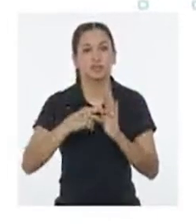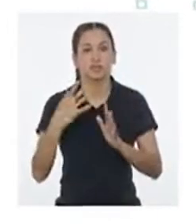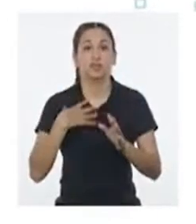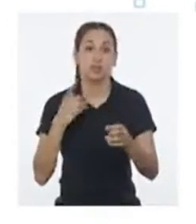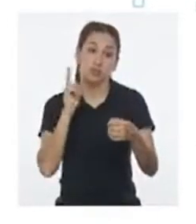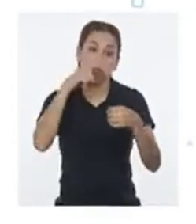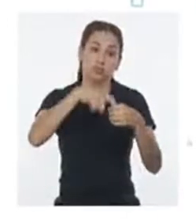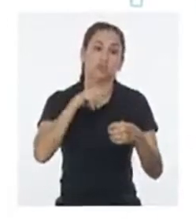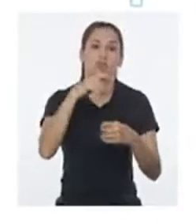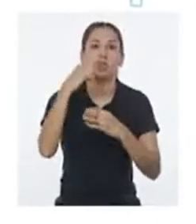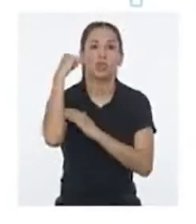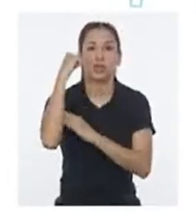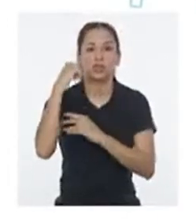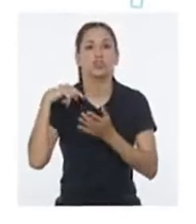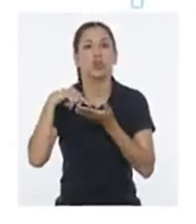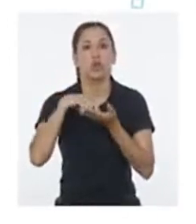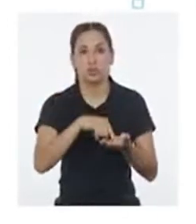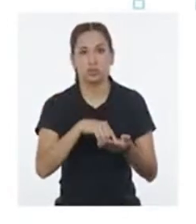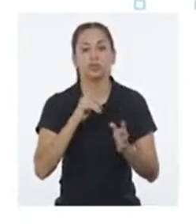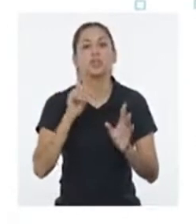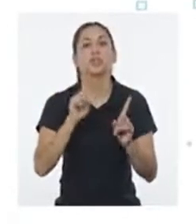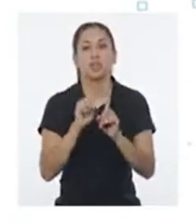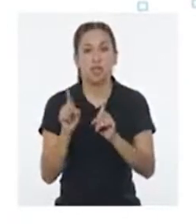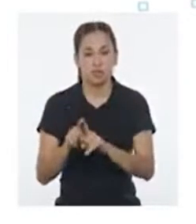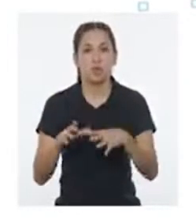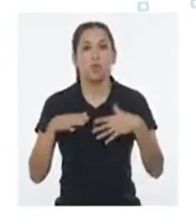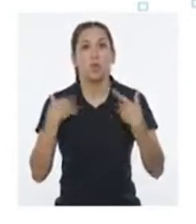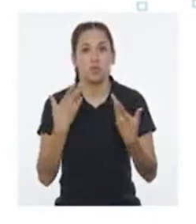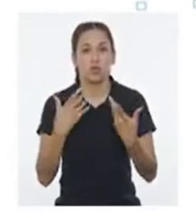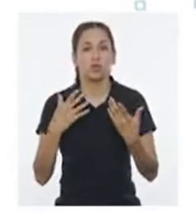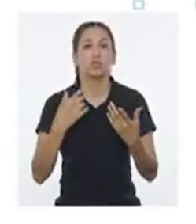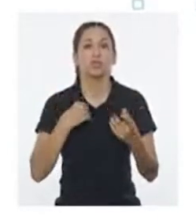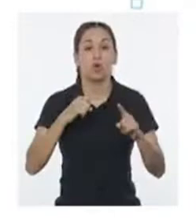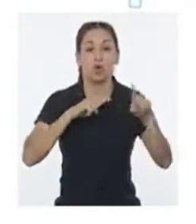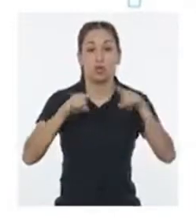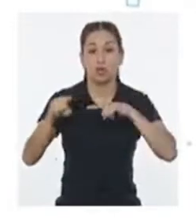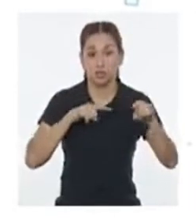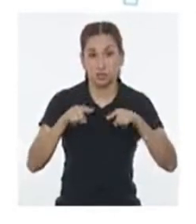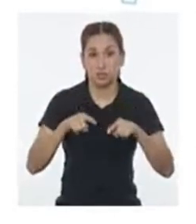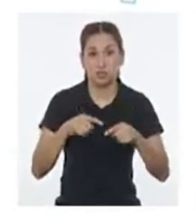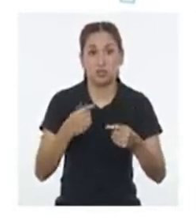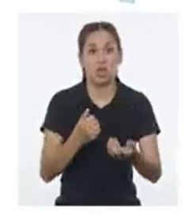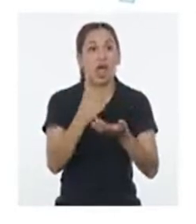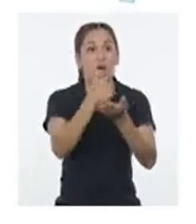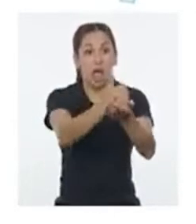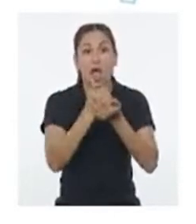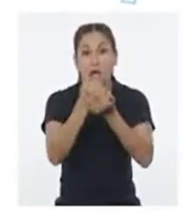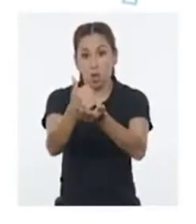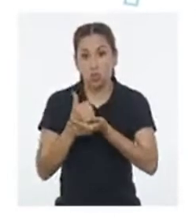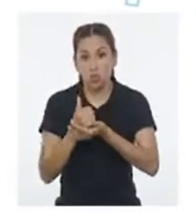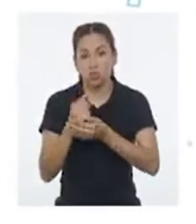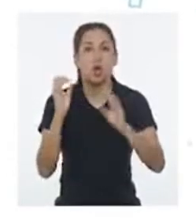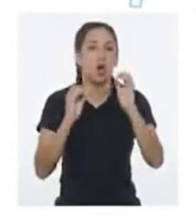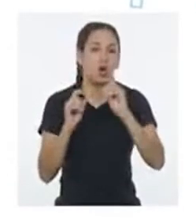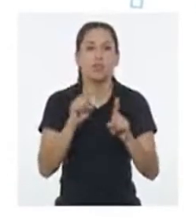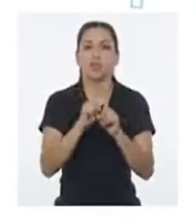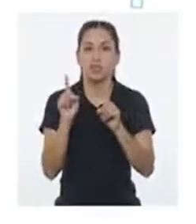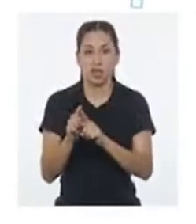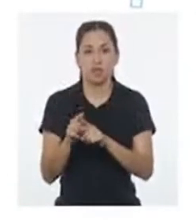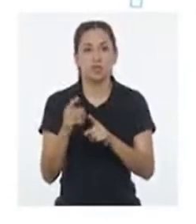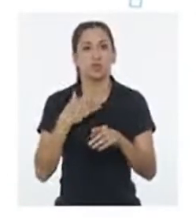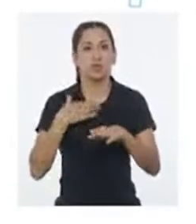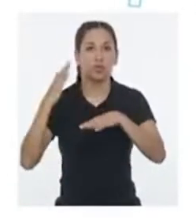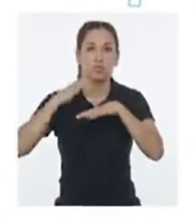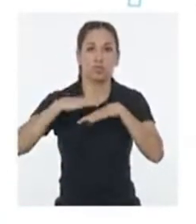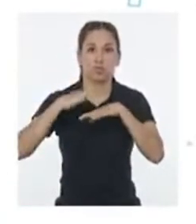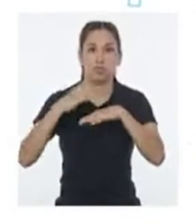obligaciones dentro del mismo. Así podía tanto disponer de la ayuda de sus parientes como